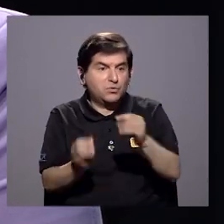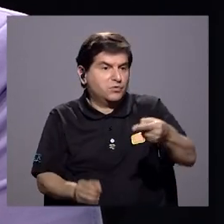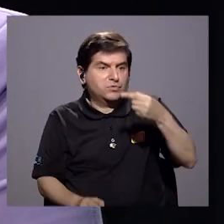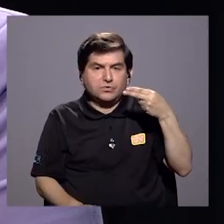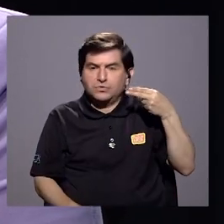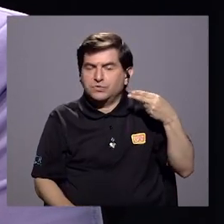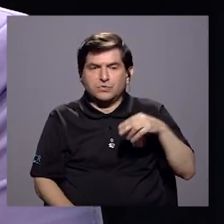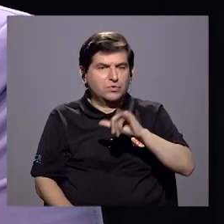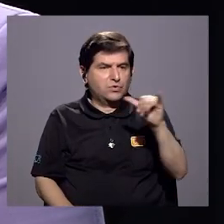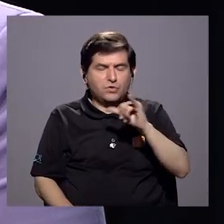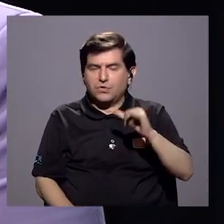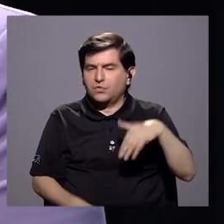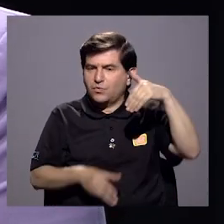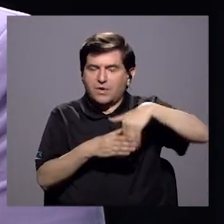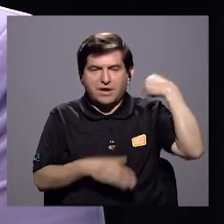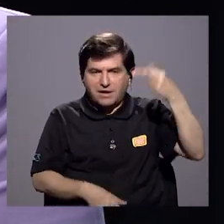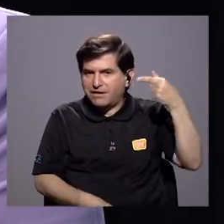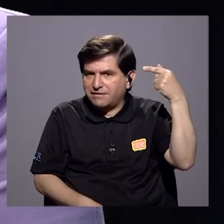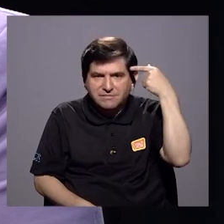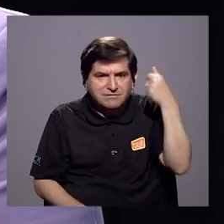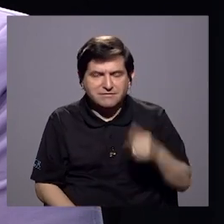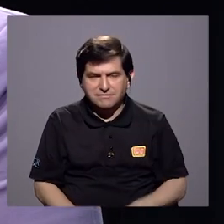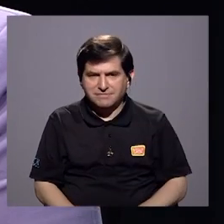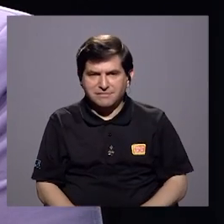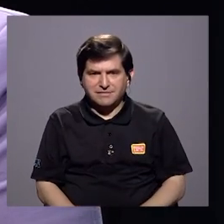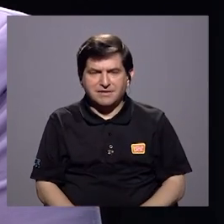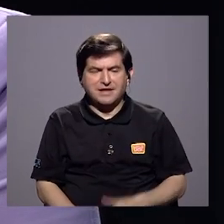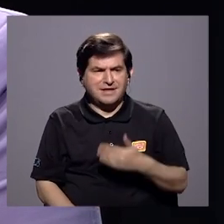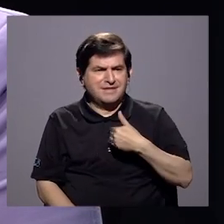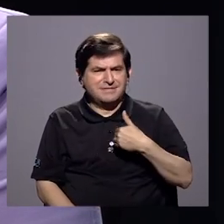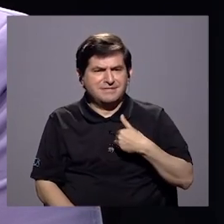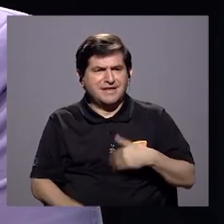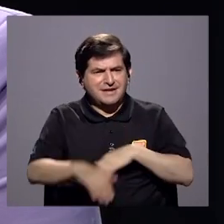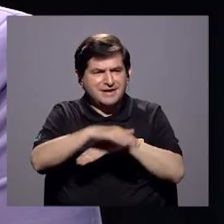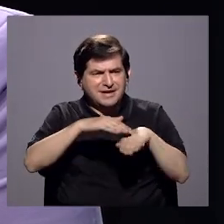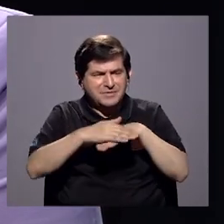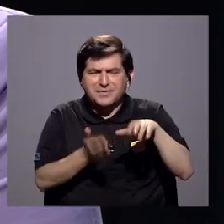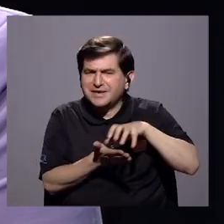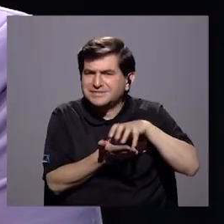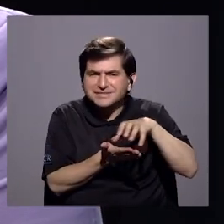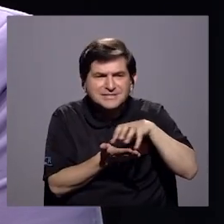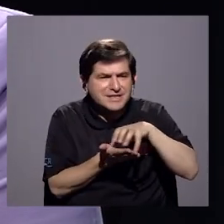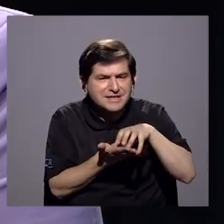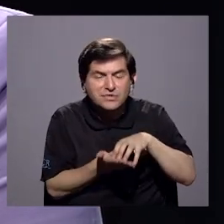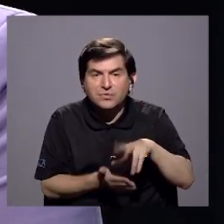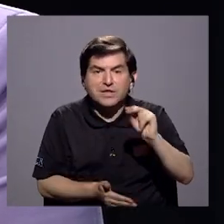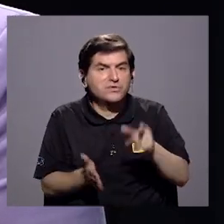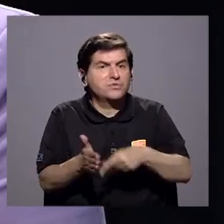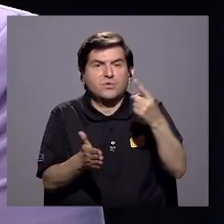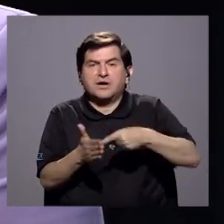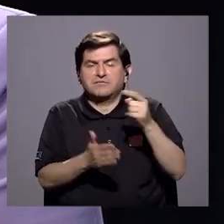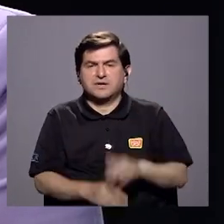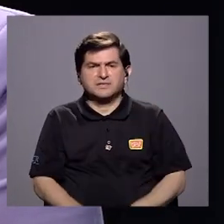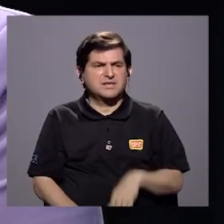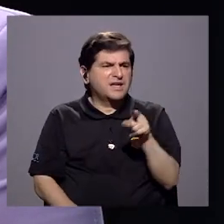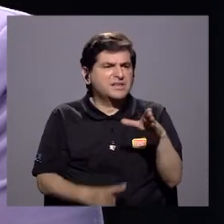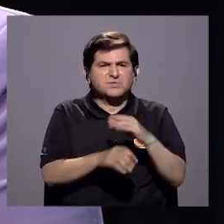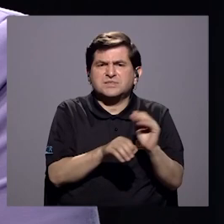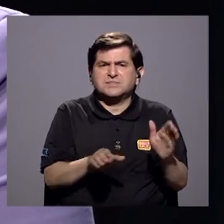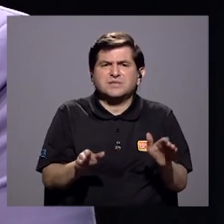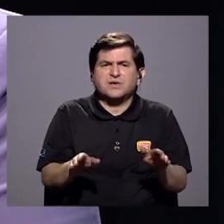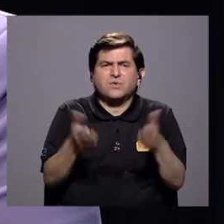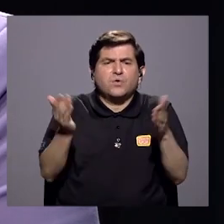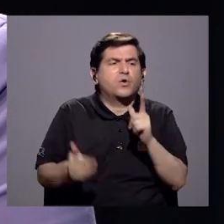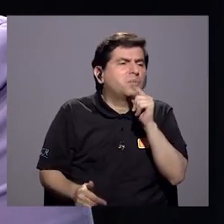de una reestructuración así en el Estado. No hemos tenido asidero para resolver ciertas dudas en el camino. Bueno, ¿quién hizo esto y cómo lo